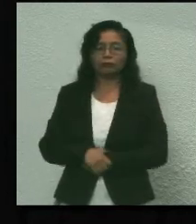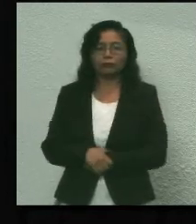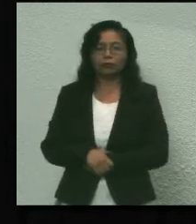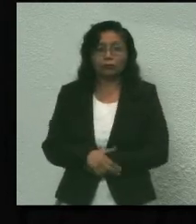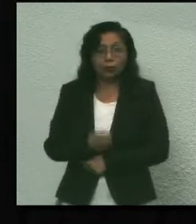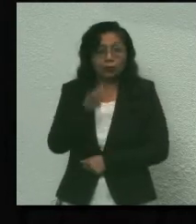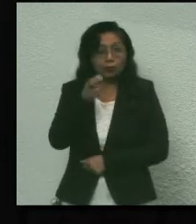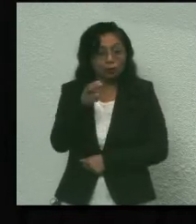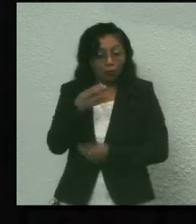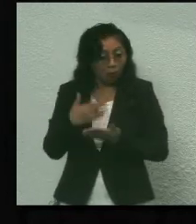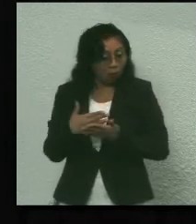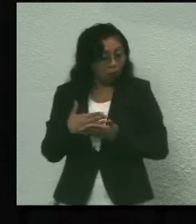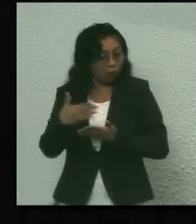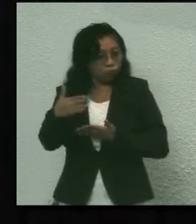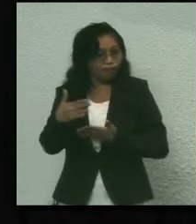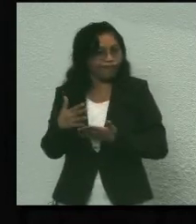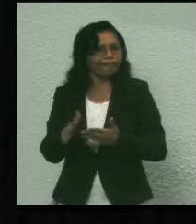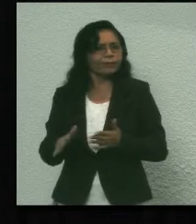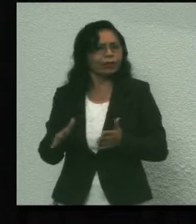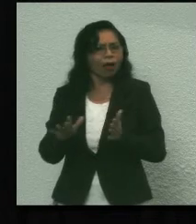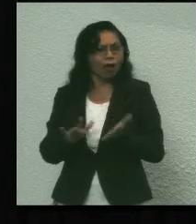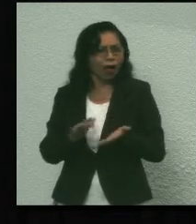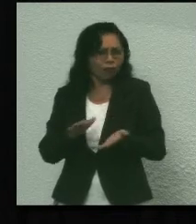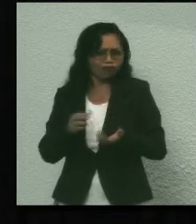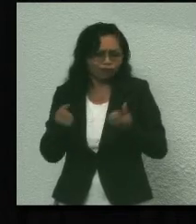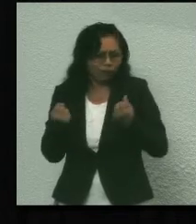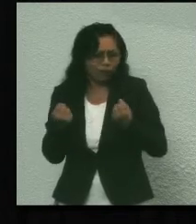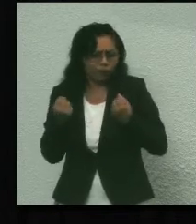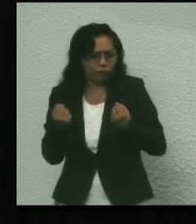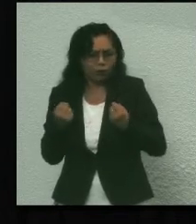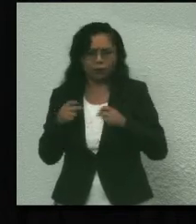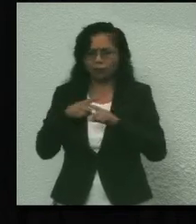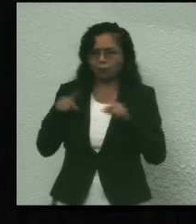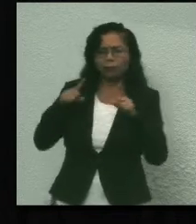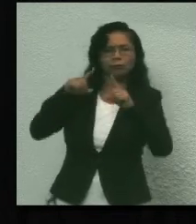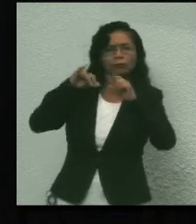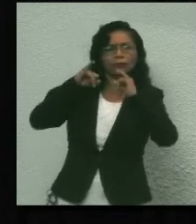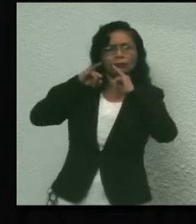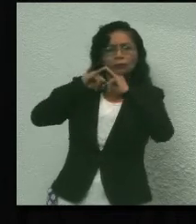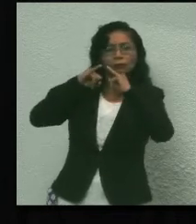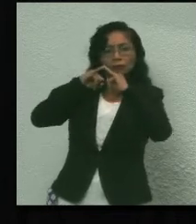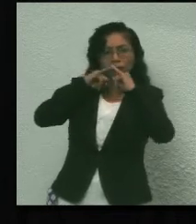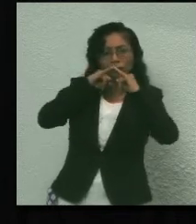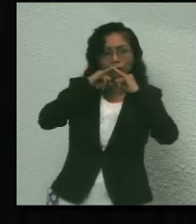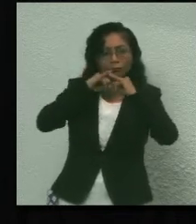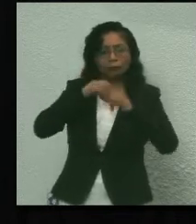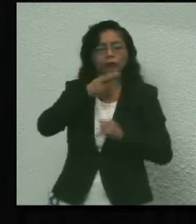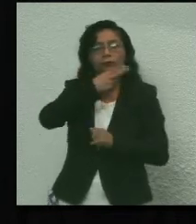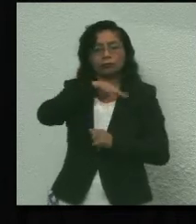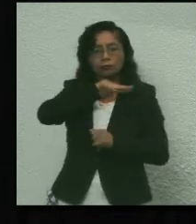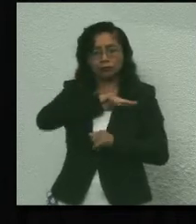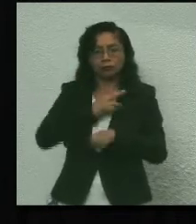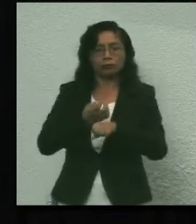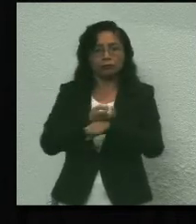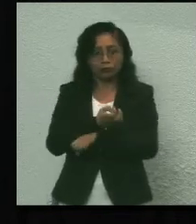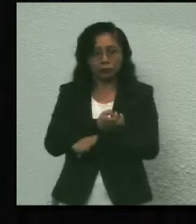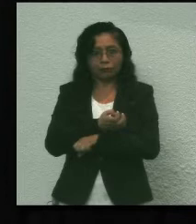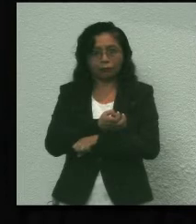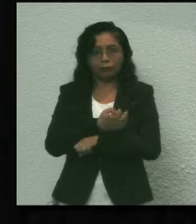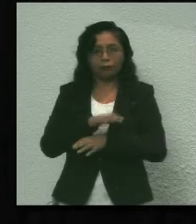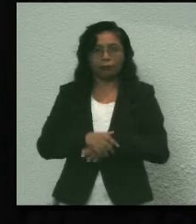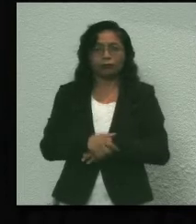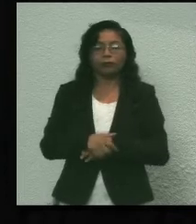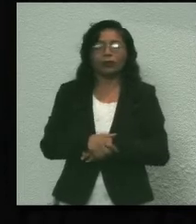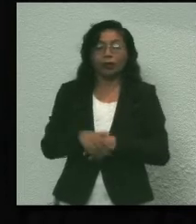un paso más para el fortalecimiento de las instituciones democráticas en nuestro Estado. Desde la